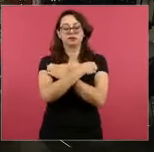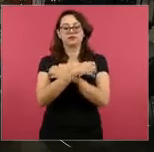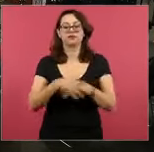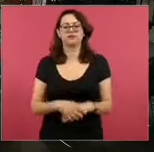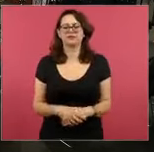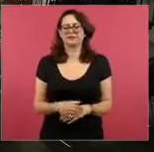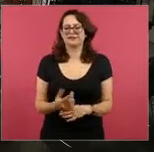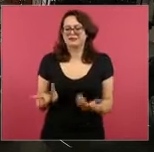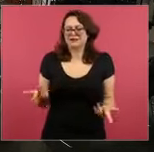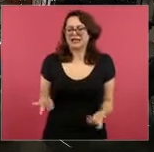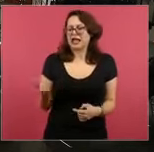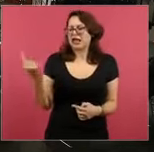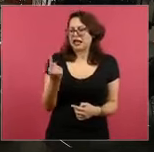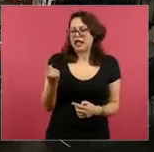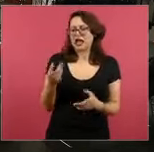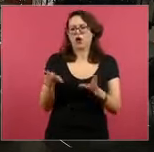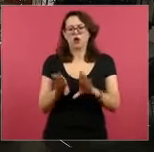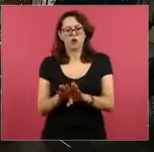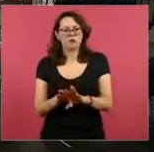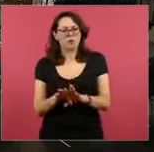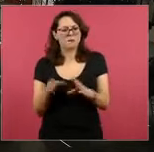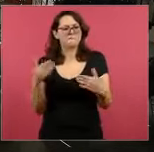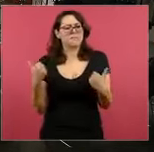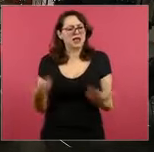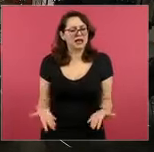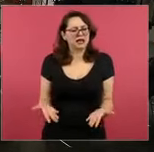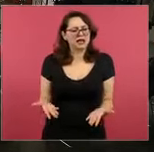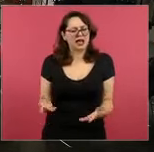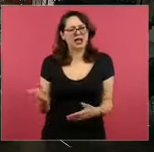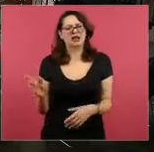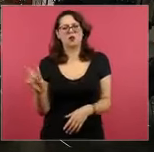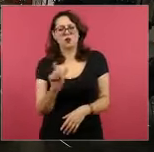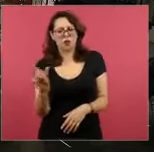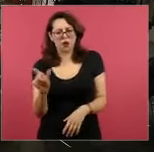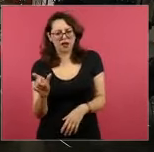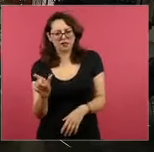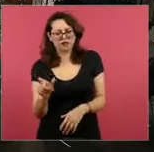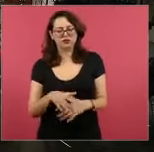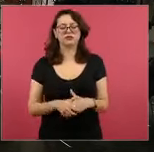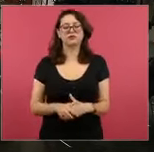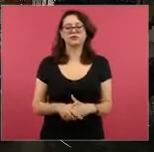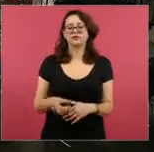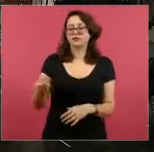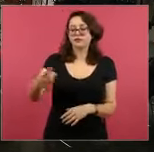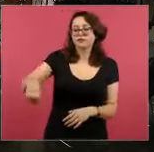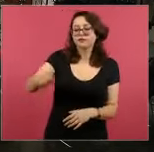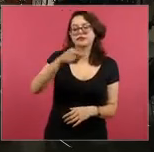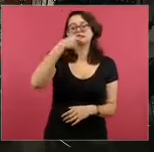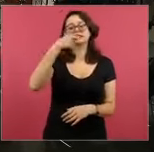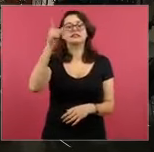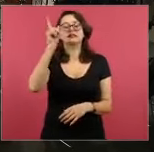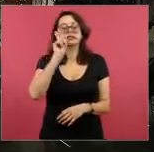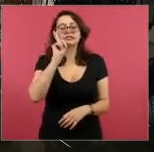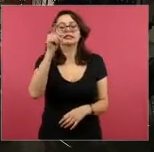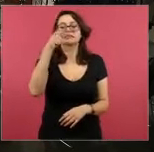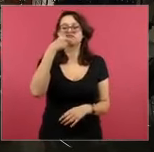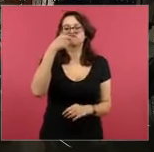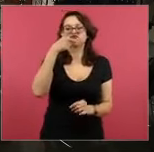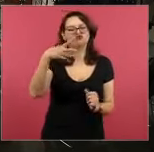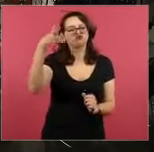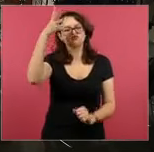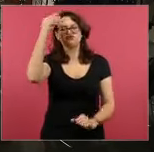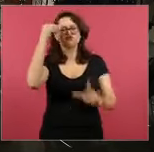¿Cómo? ¿Para qué? ¿Cómo? ¿Cuándo? El de los aprendizajes, en este caso, ¿qué van a aprender las niñas, los niños,